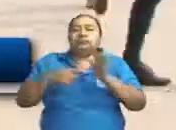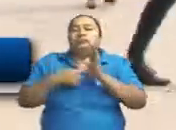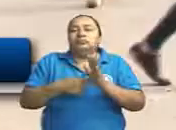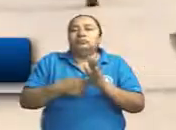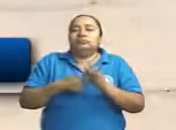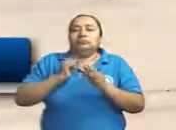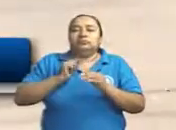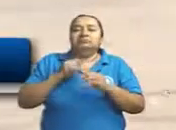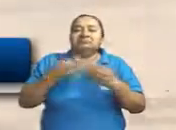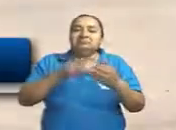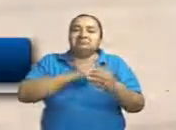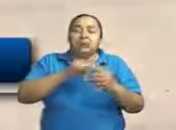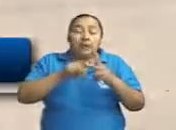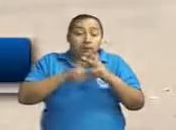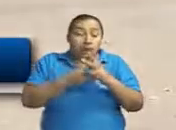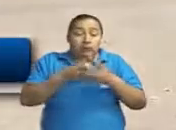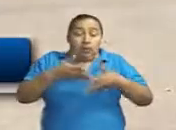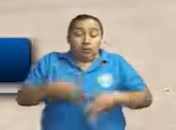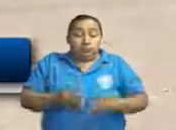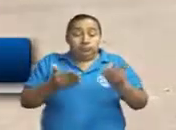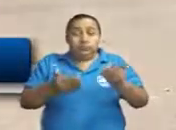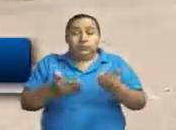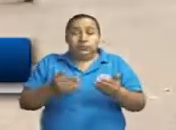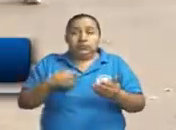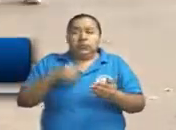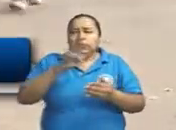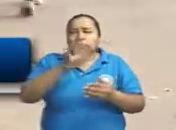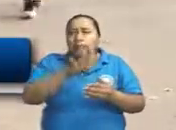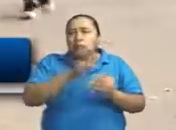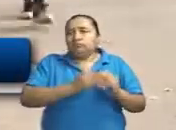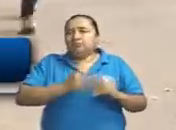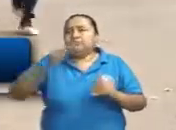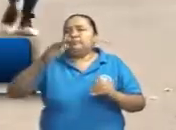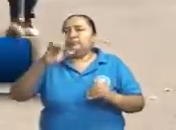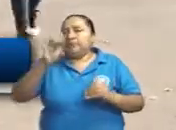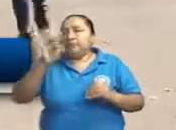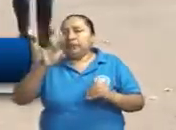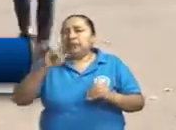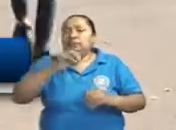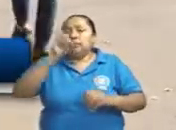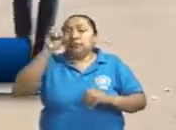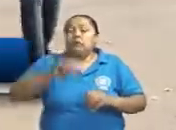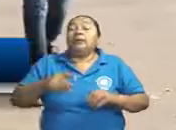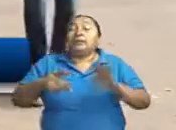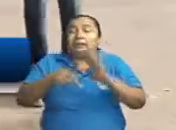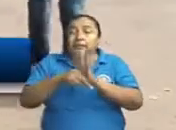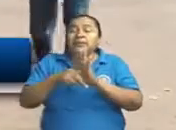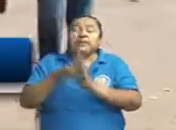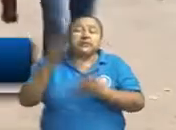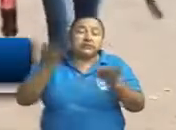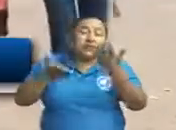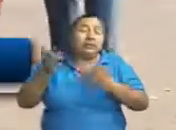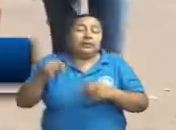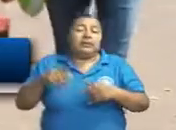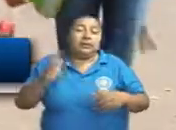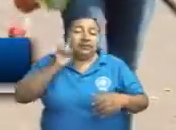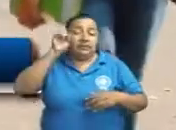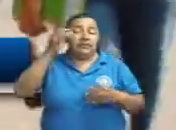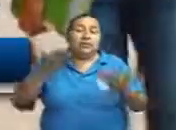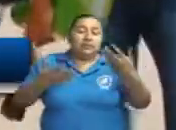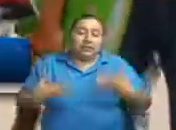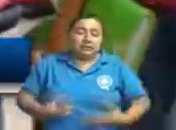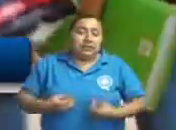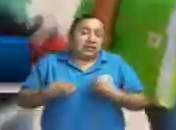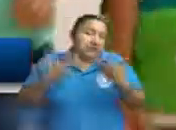estamos expuestos. Desde que nacemos tenemos un 5 hasta un 15% de riesgo en el desarrollo de nuestra vida de padecer de